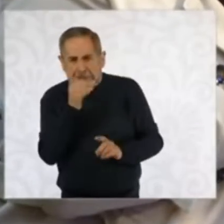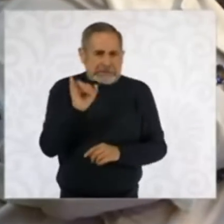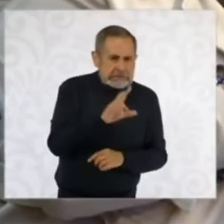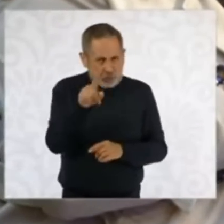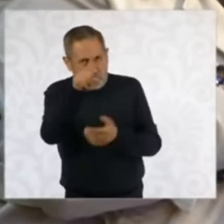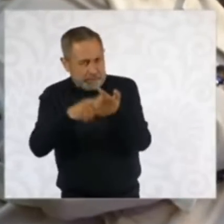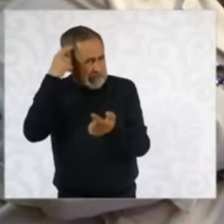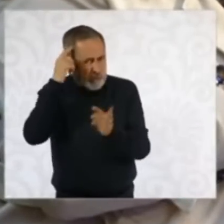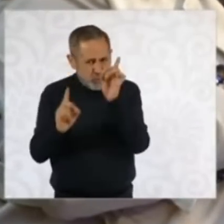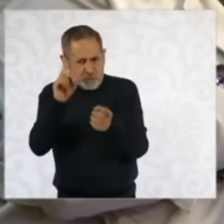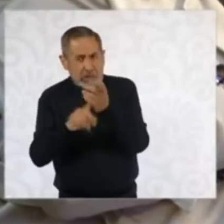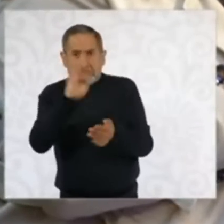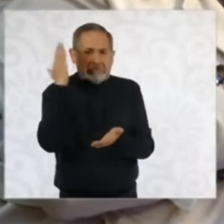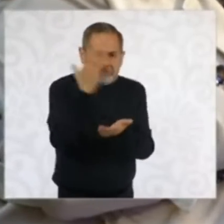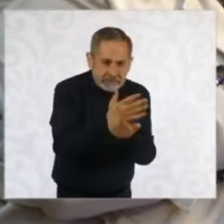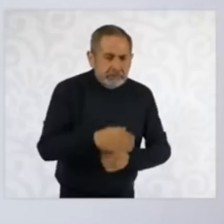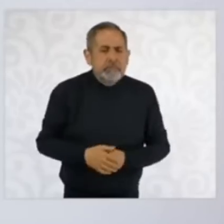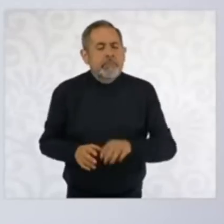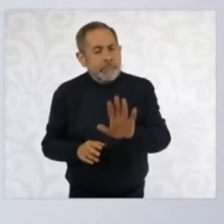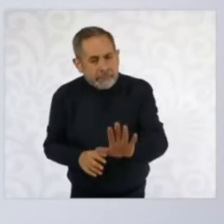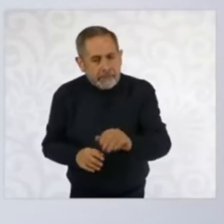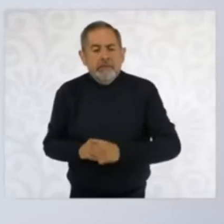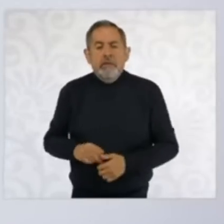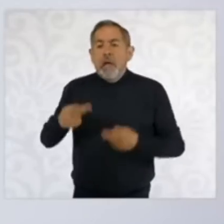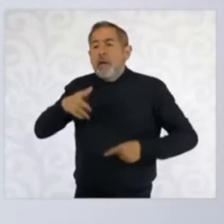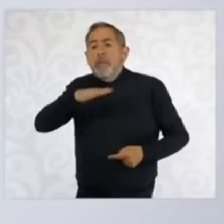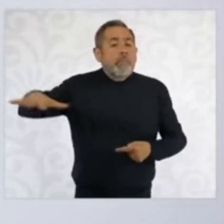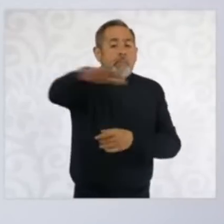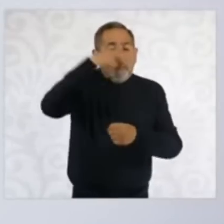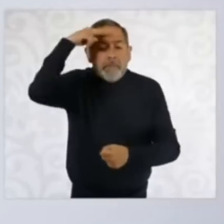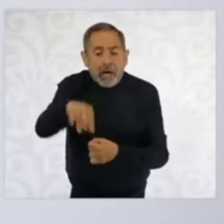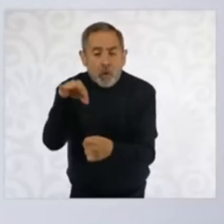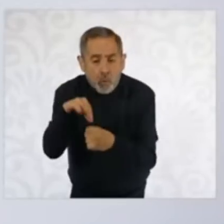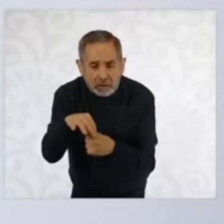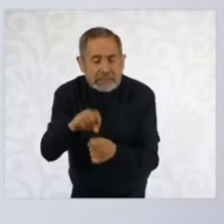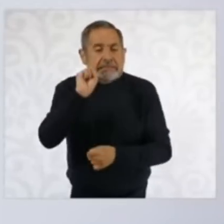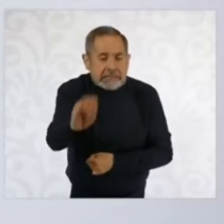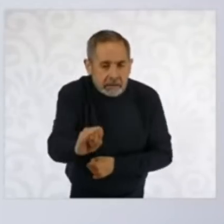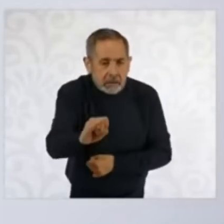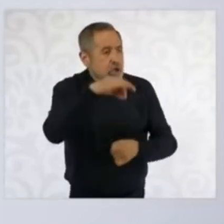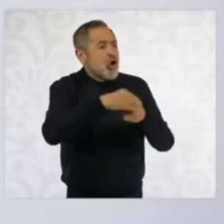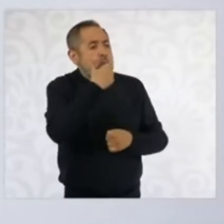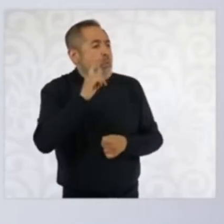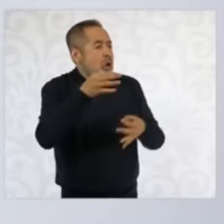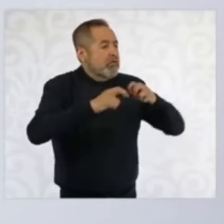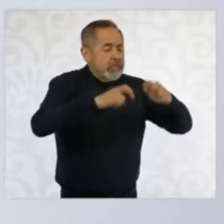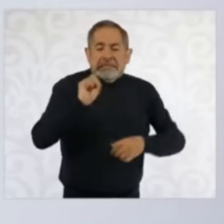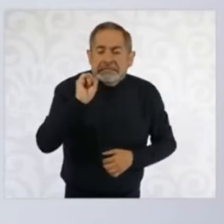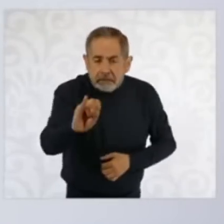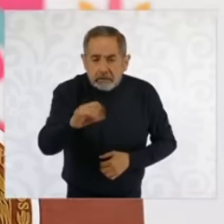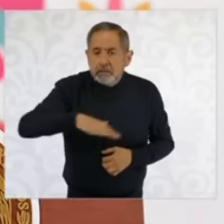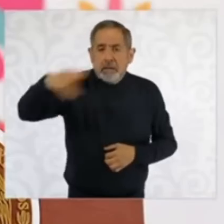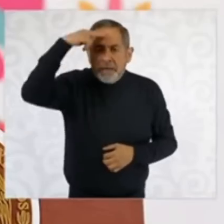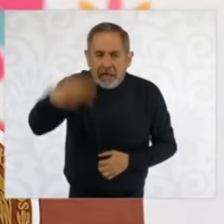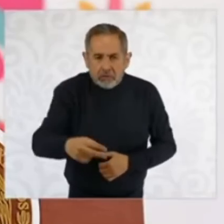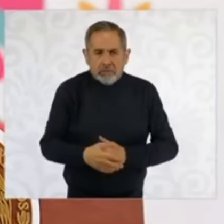pueda detenerse o frenarse un poco. El pueblo de México va a votar por jueces, por las y los jueces, magistrados y ministros.